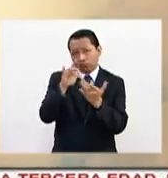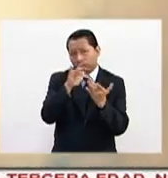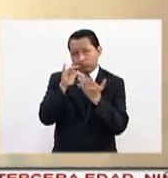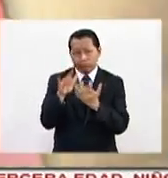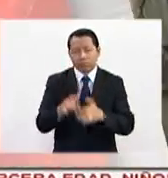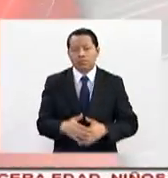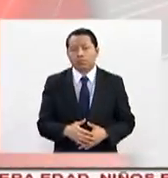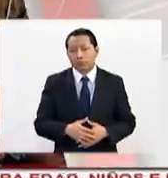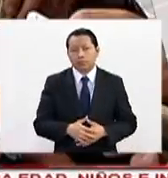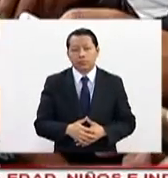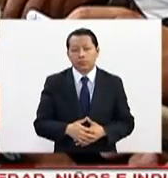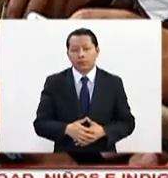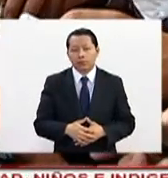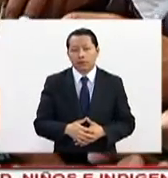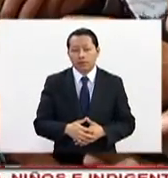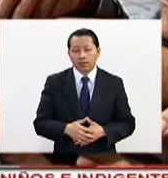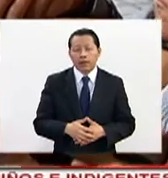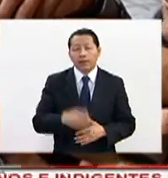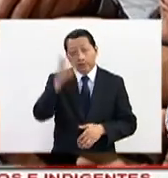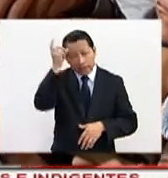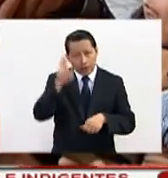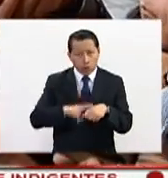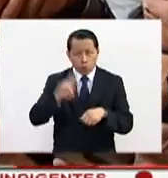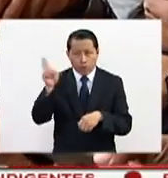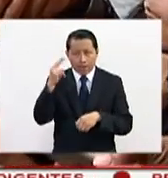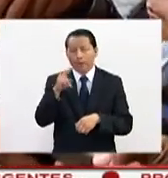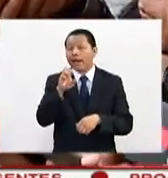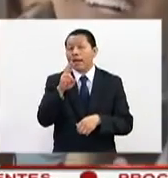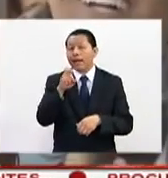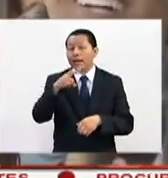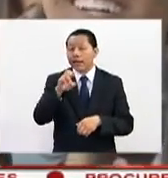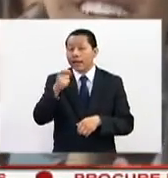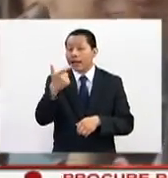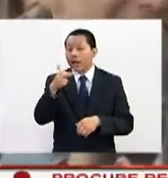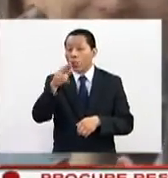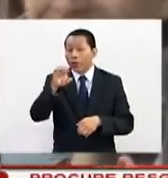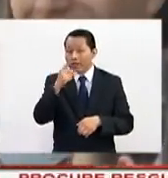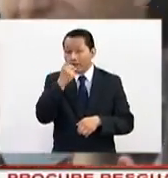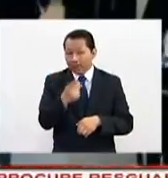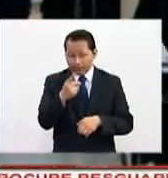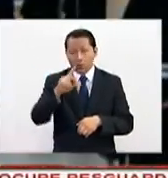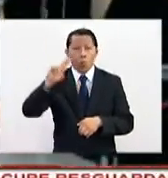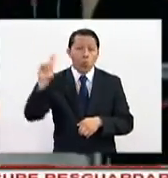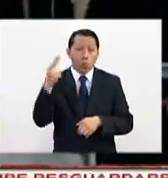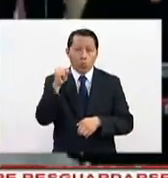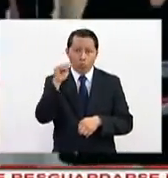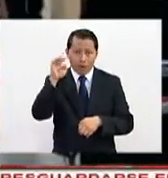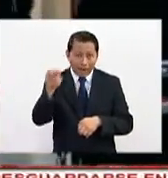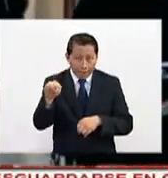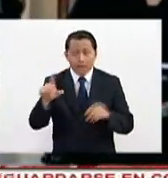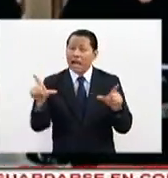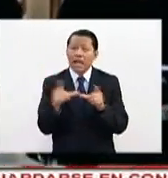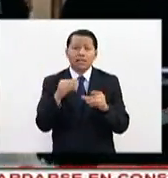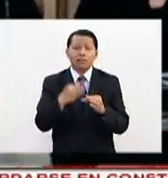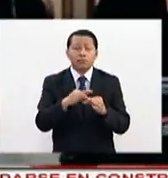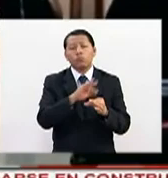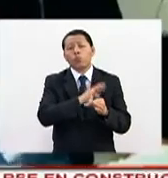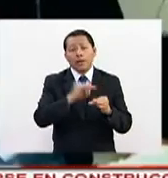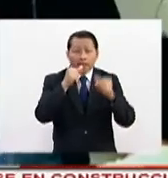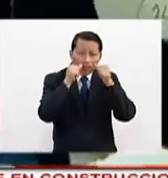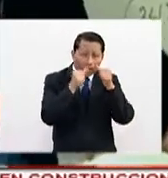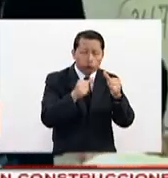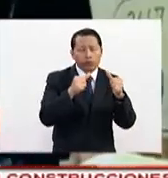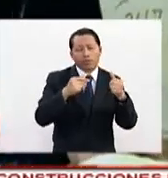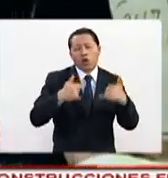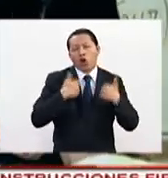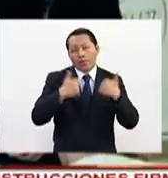interconexión. El rector de la UNAM, Enrique Graue, dijo que la máxima casa de estudios está lista para recibir a los Dreamers que